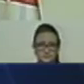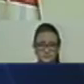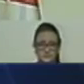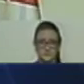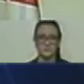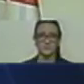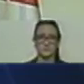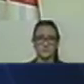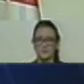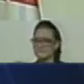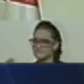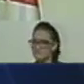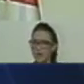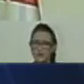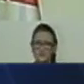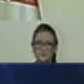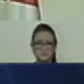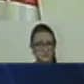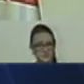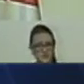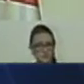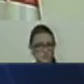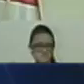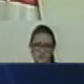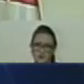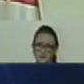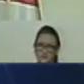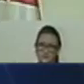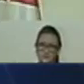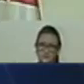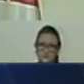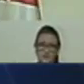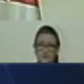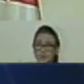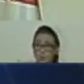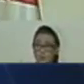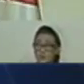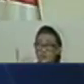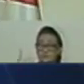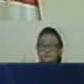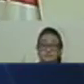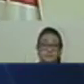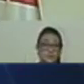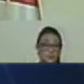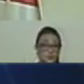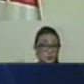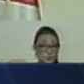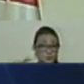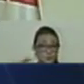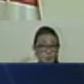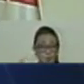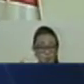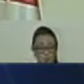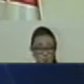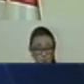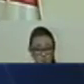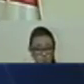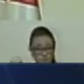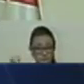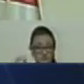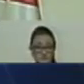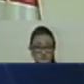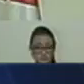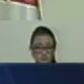Y no digamos de Estados Unidos. Le podrían dar un taller a todo el cuerpo diplomático de los Estados Unidos en Venezuela,